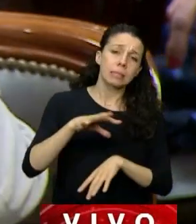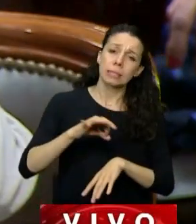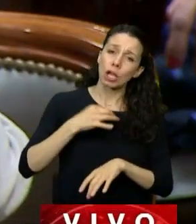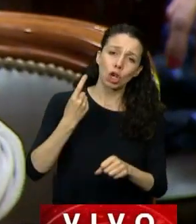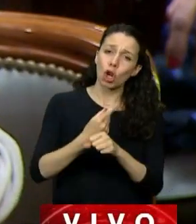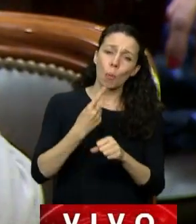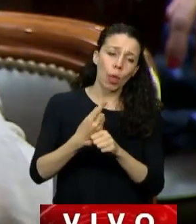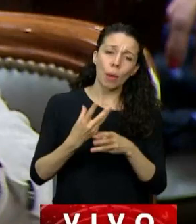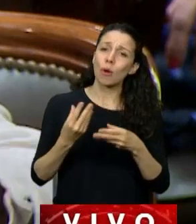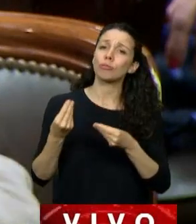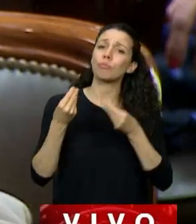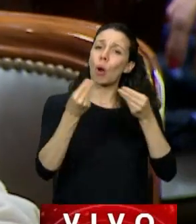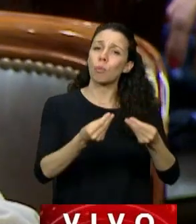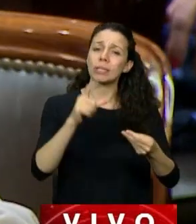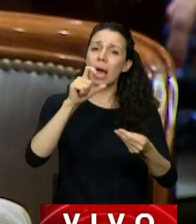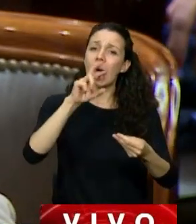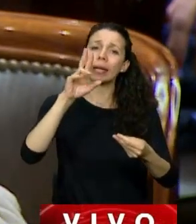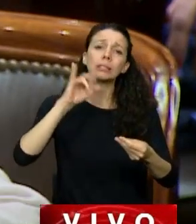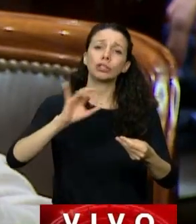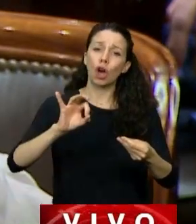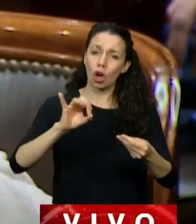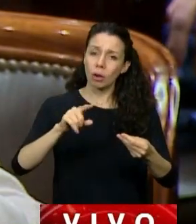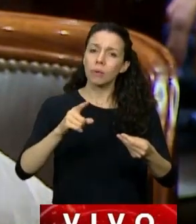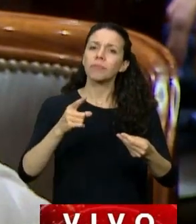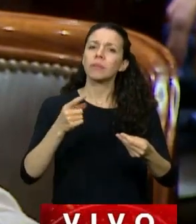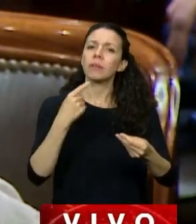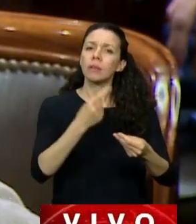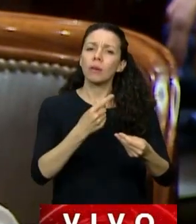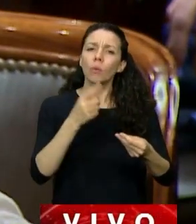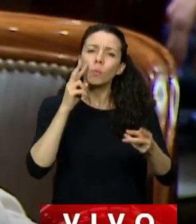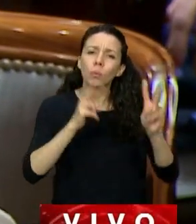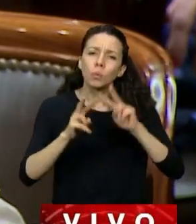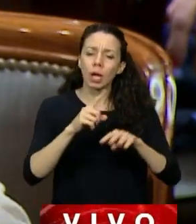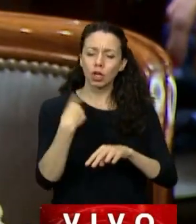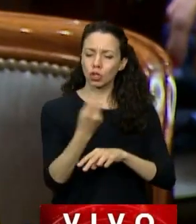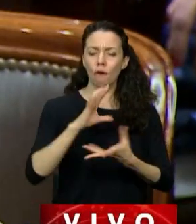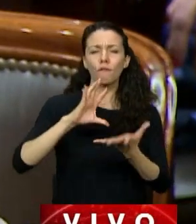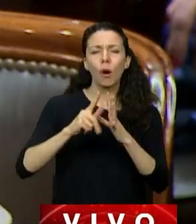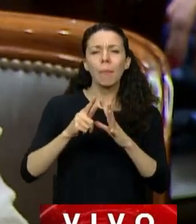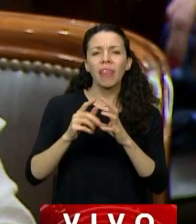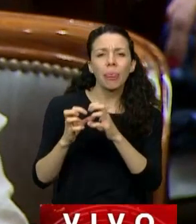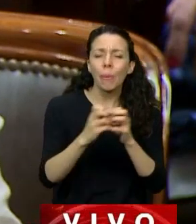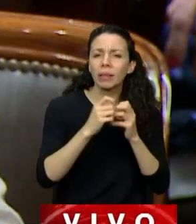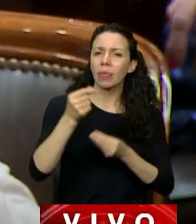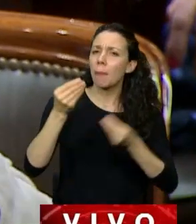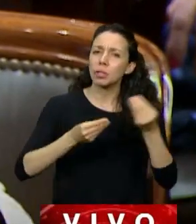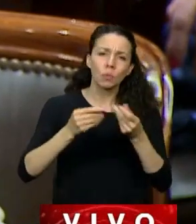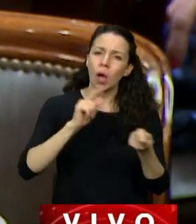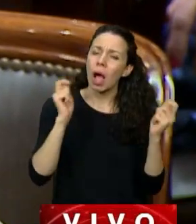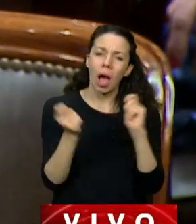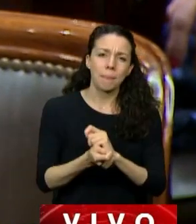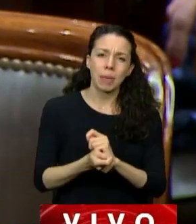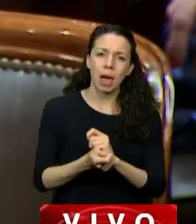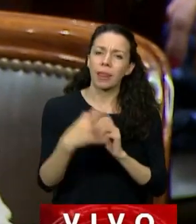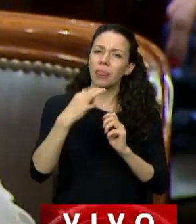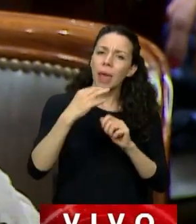la diputada Carla Carrizo, que apunta justamente a que nosotros mejoremos la forma en que debatimos el presupuesto, que se haga por lo menos